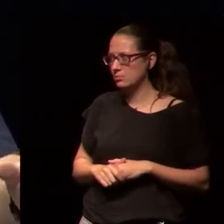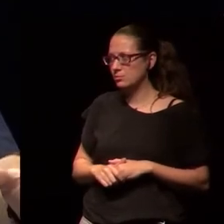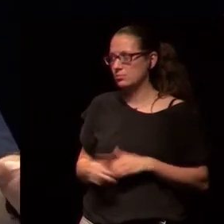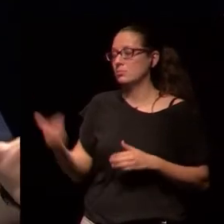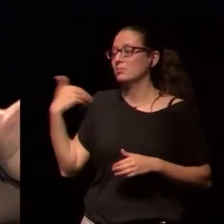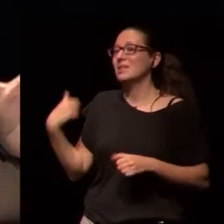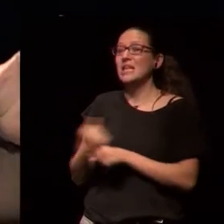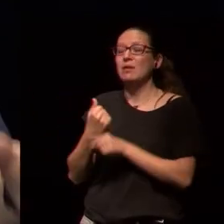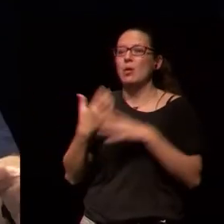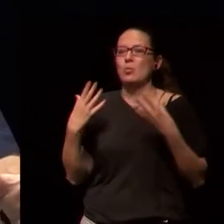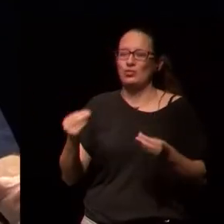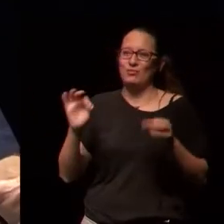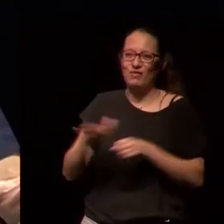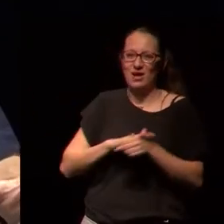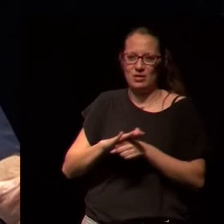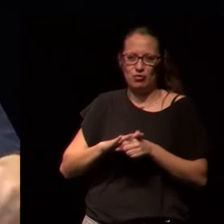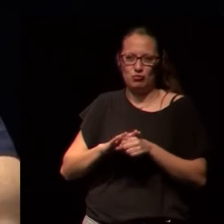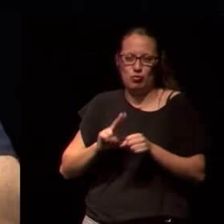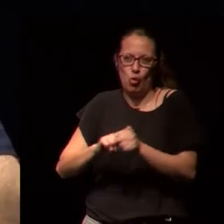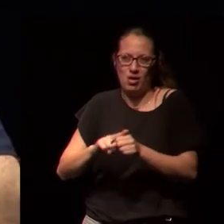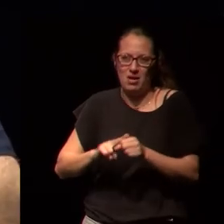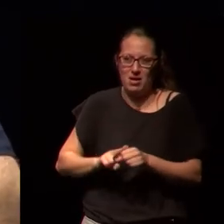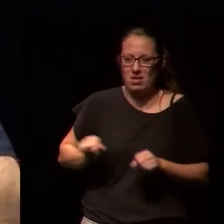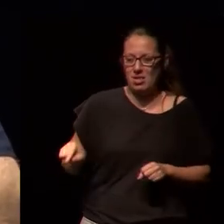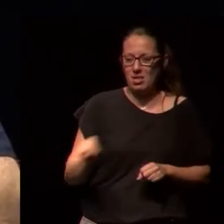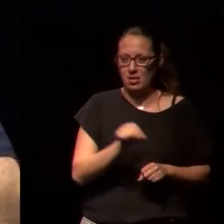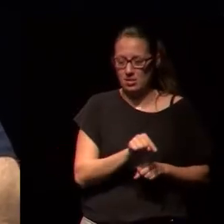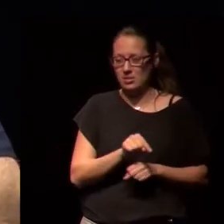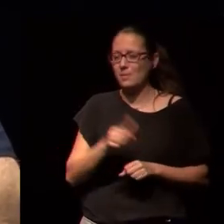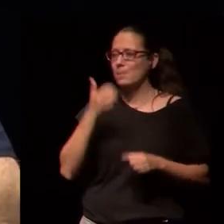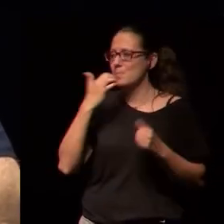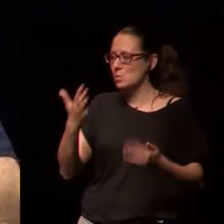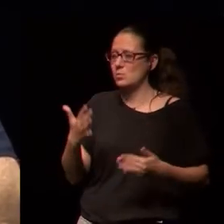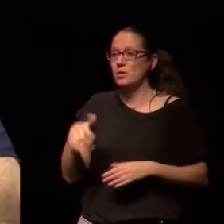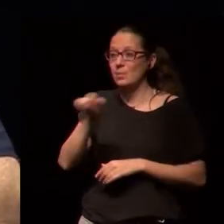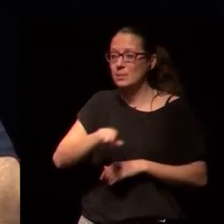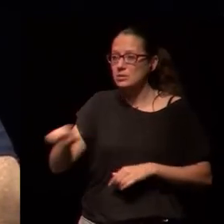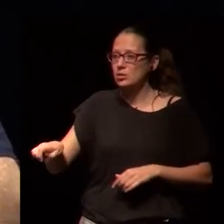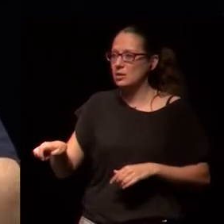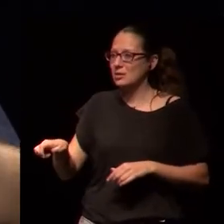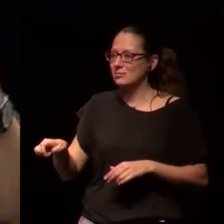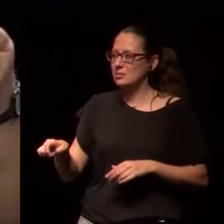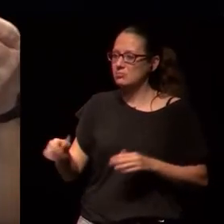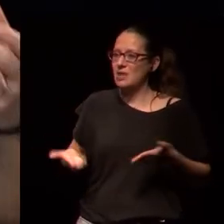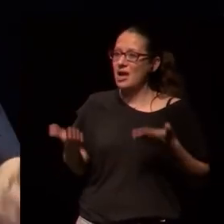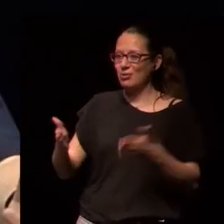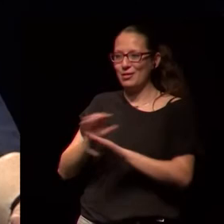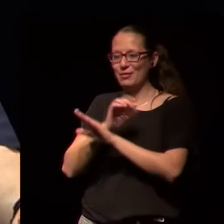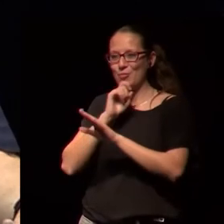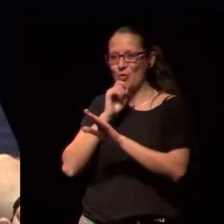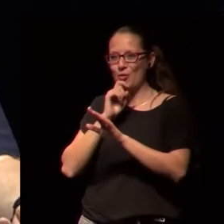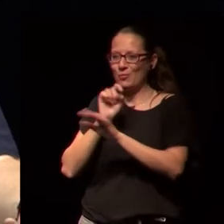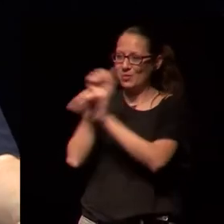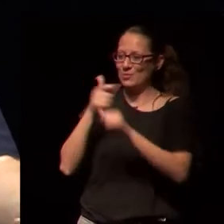en barrios locales, por ejemplo, ayudaban a las personas a, de forma artística, expresar